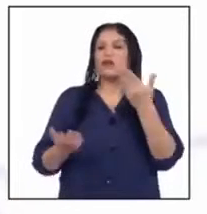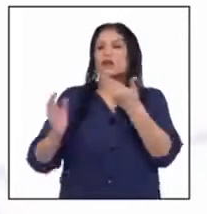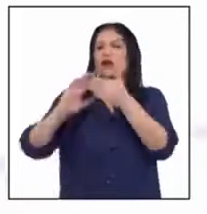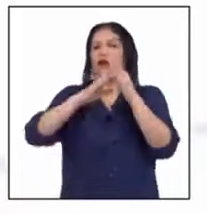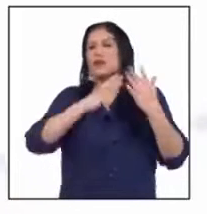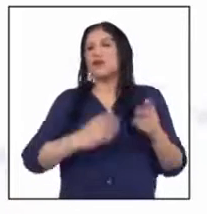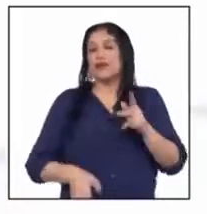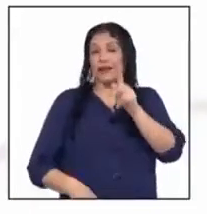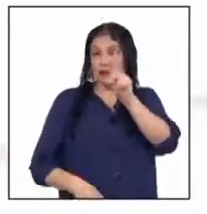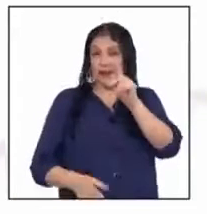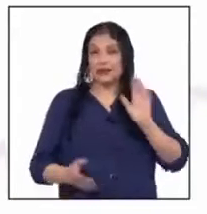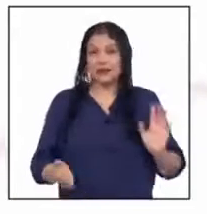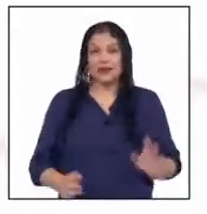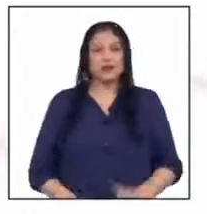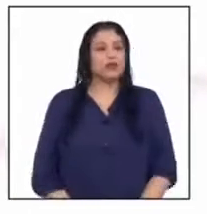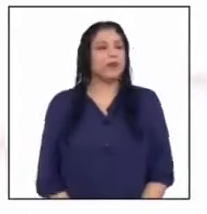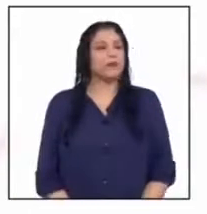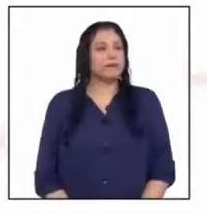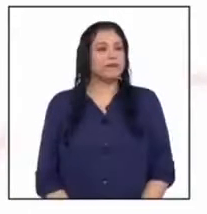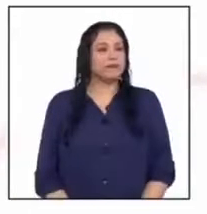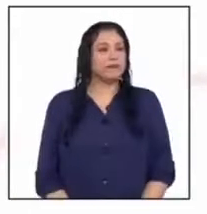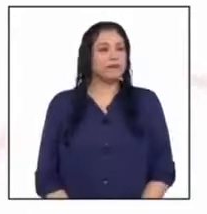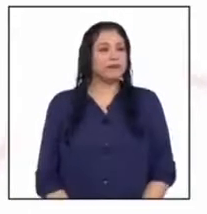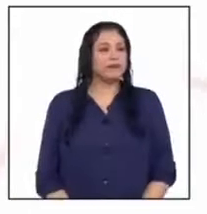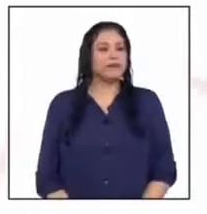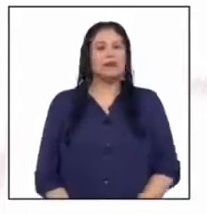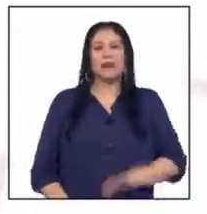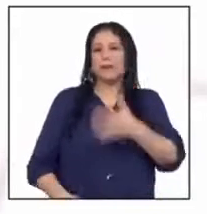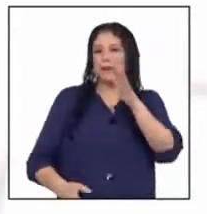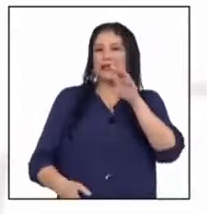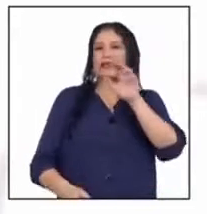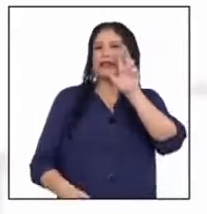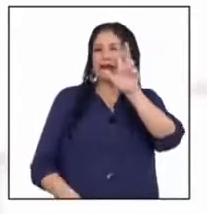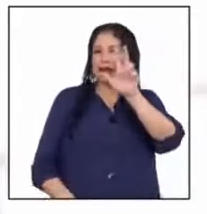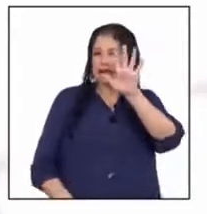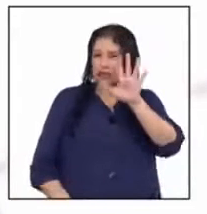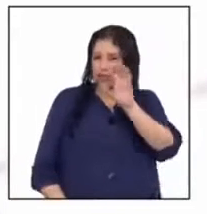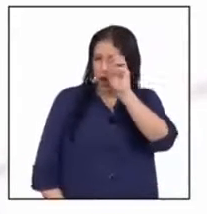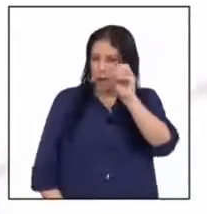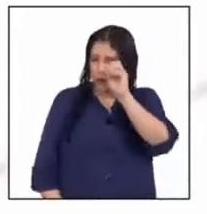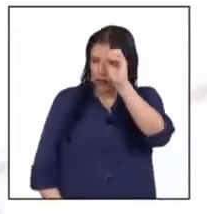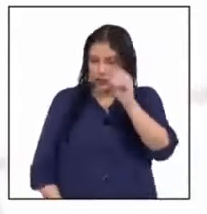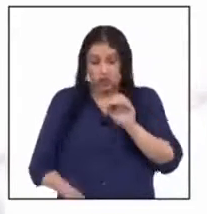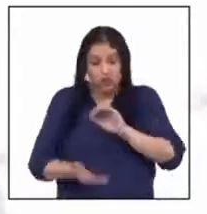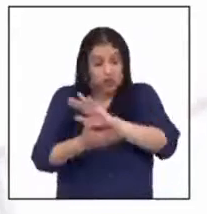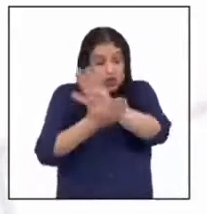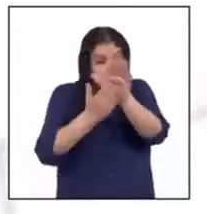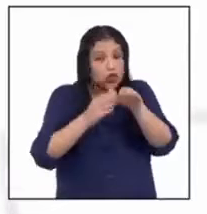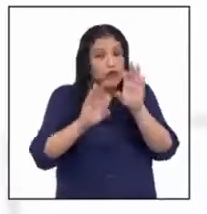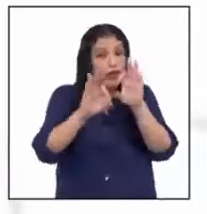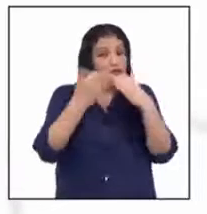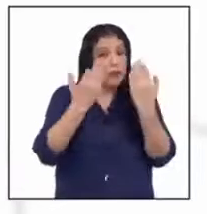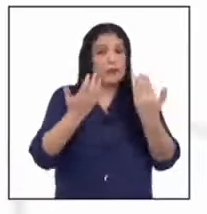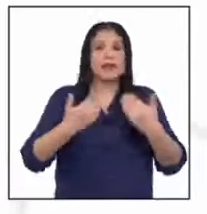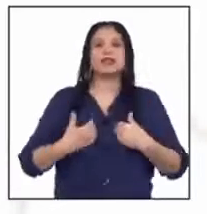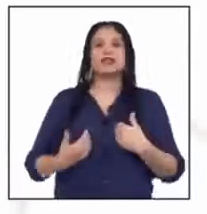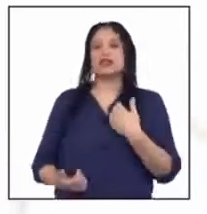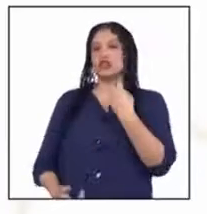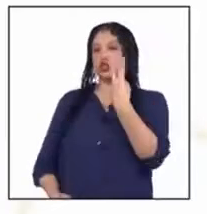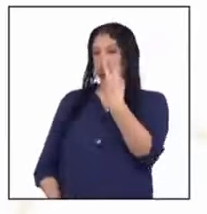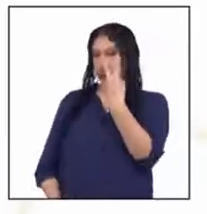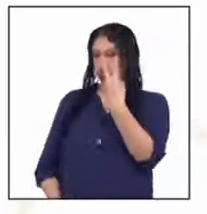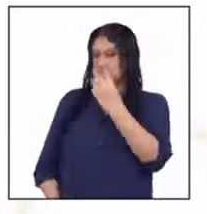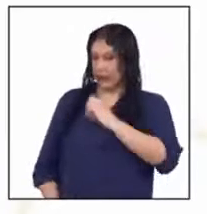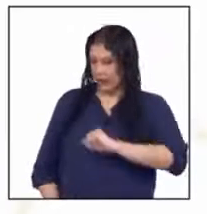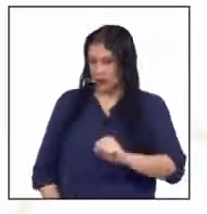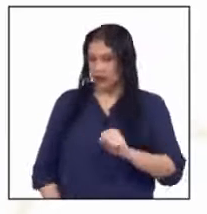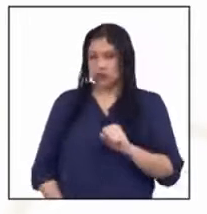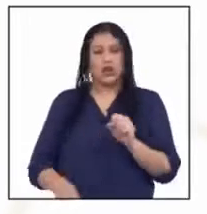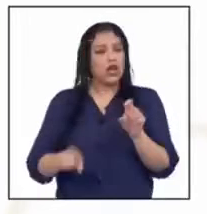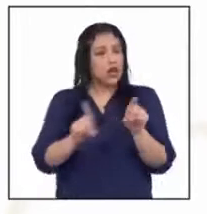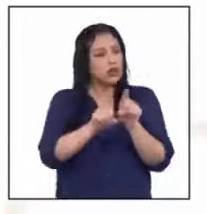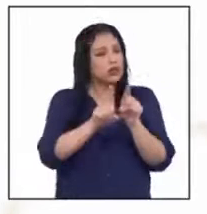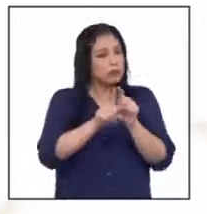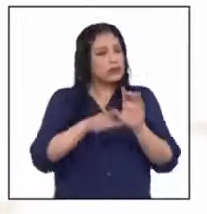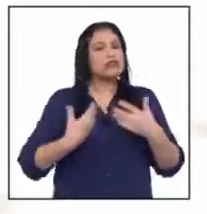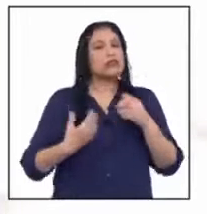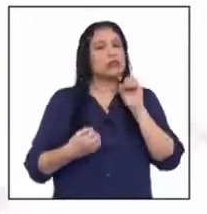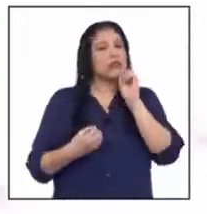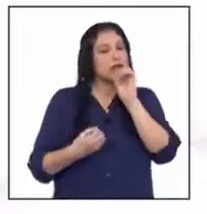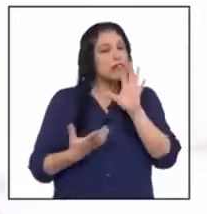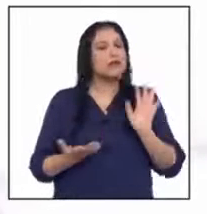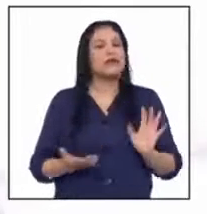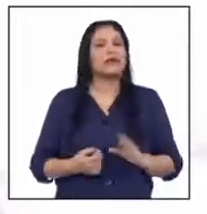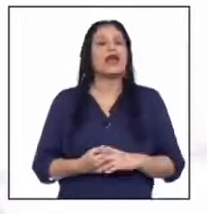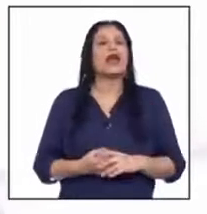comunidad quichua, a lo más el 35% de familias tienen 2 hijos. O también se puede